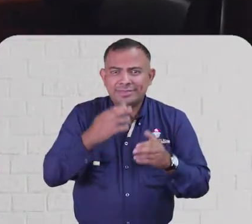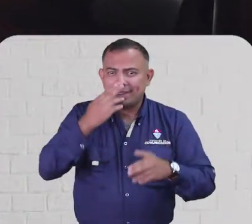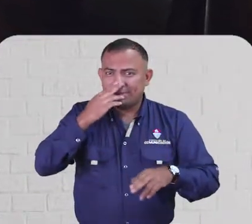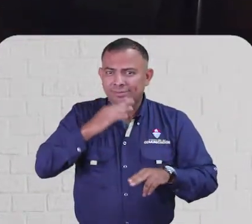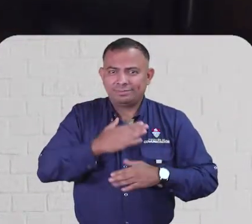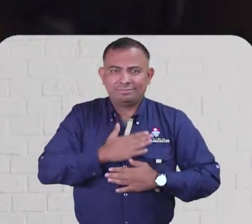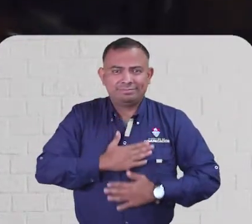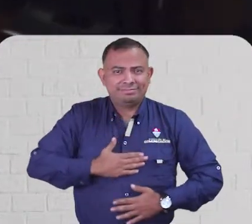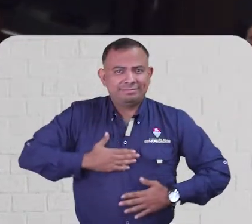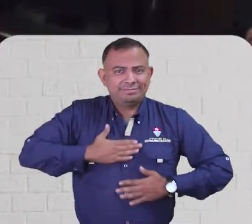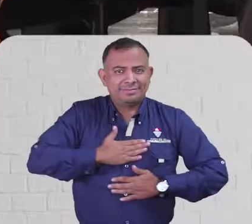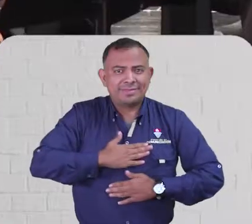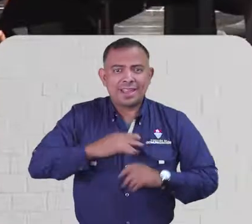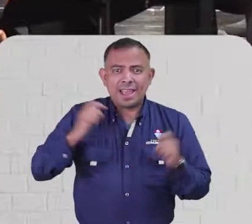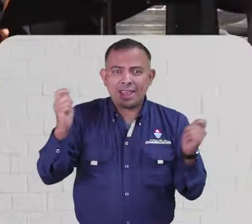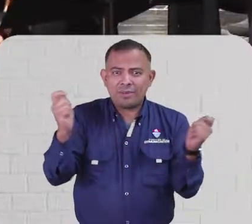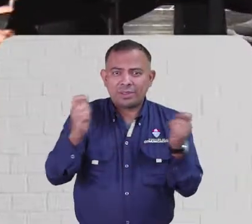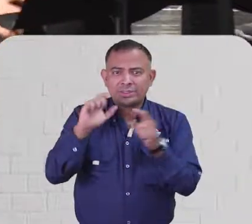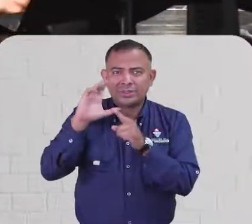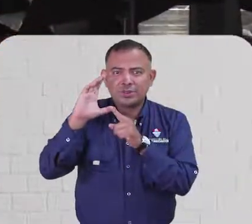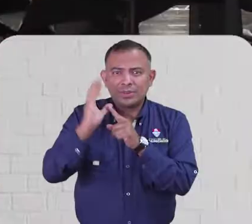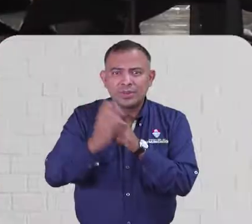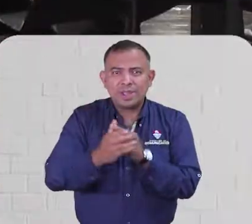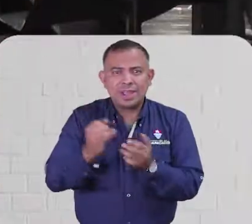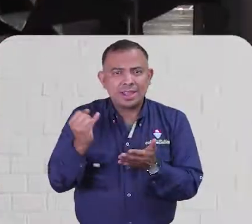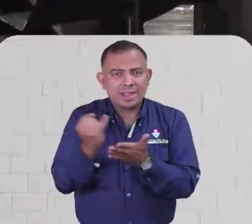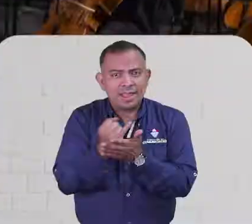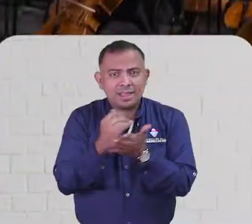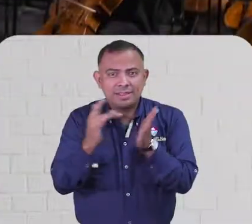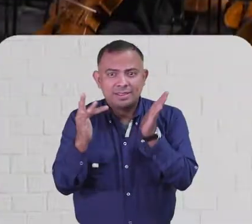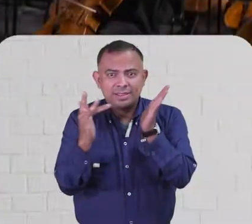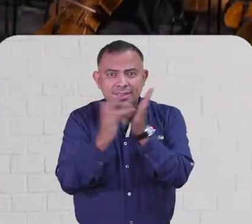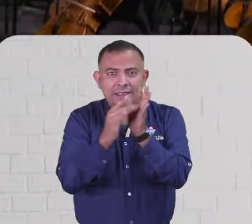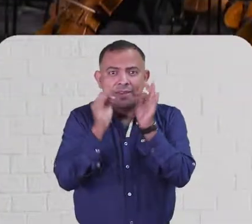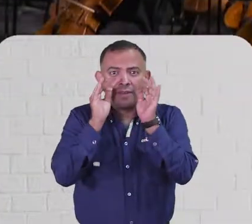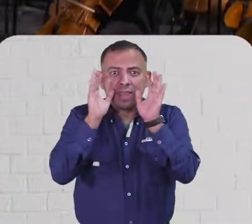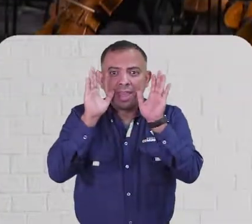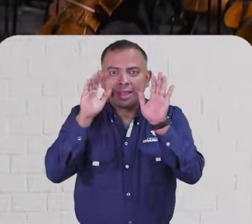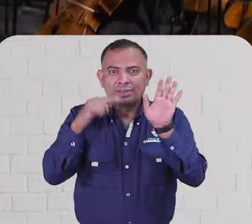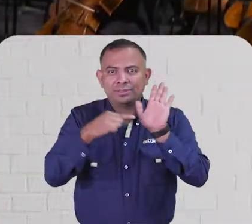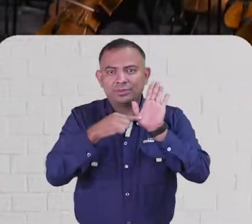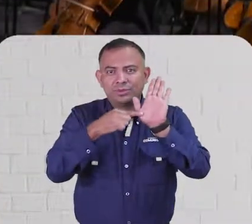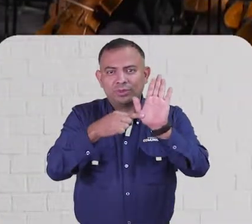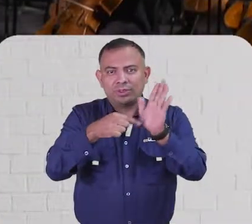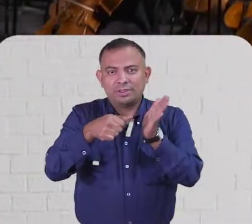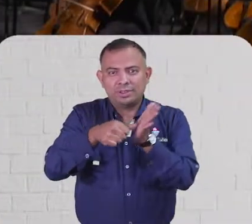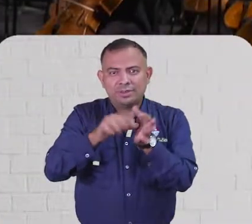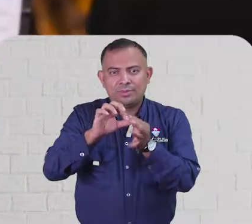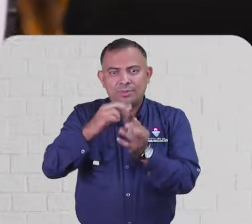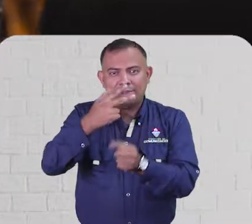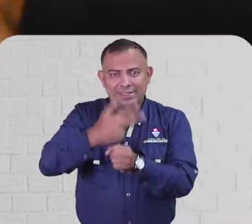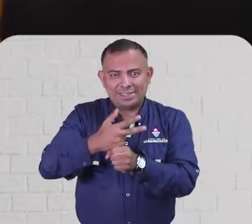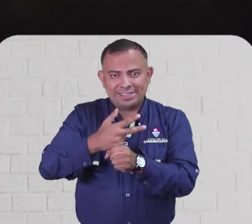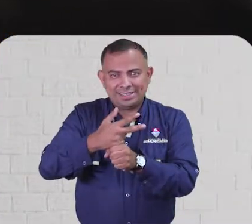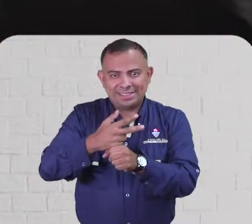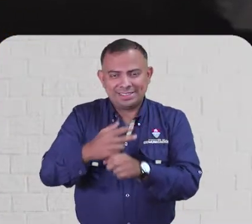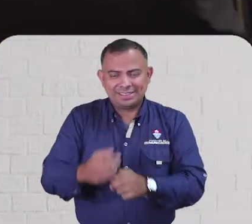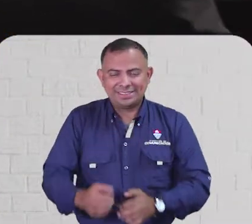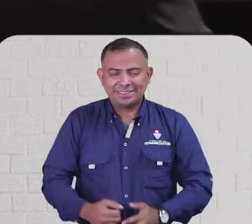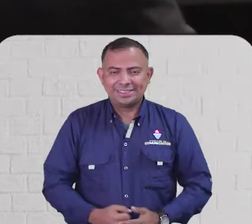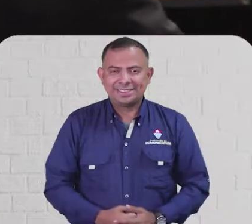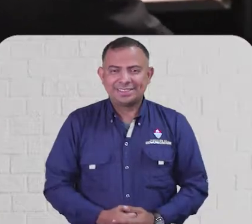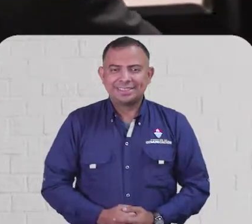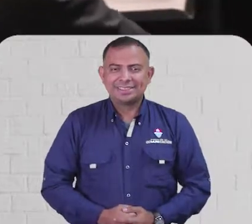Marimba Remajes. Para disfrutar de este festival cultural, puede ingresar a la página oficial en Facebook Municipalidad